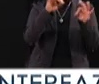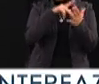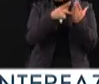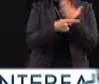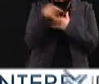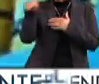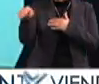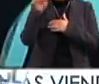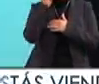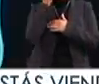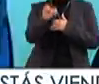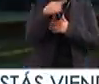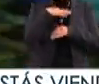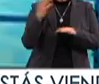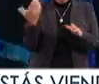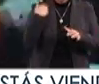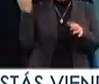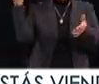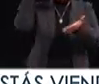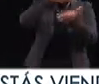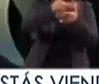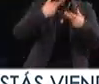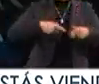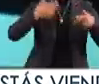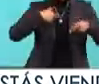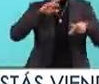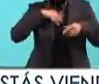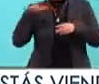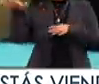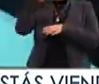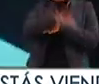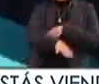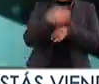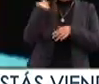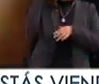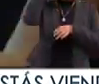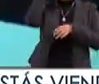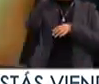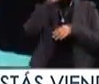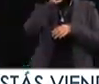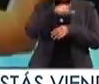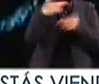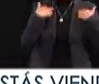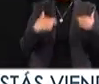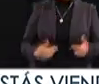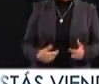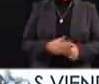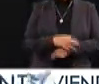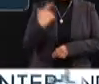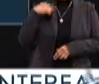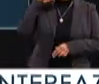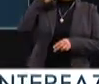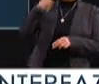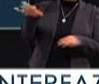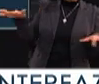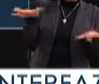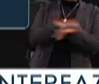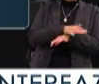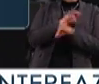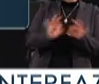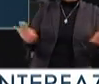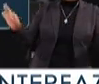este proyecto, asegura que se ha logrado involucrar a las personas no solo a nivel intelectual, sino humano. Hemos notado un cambio